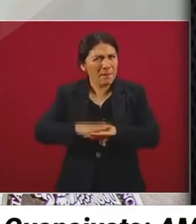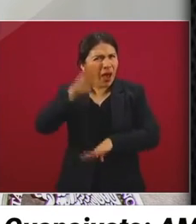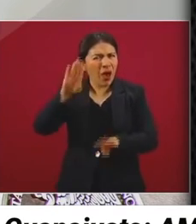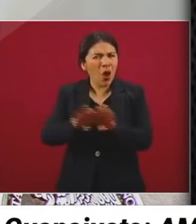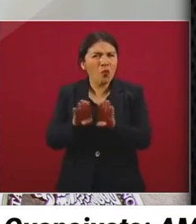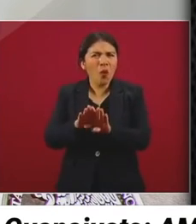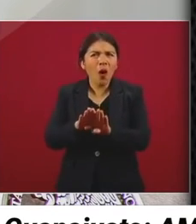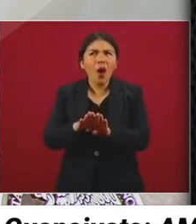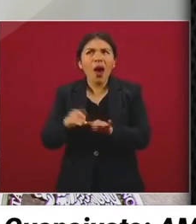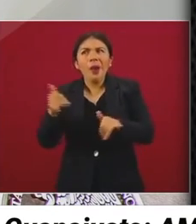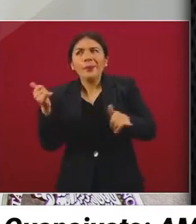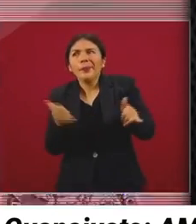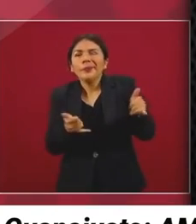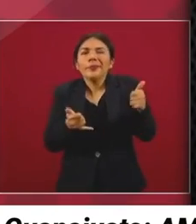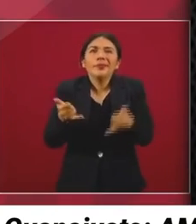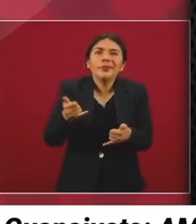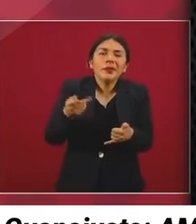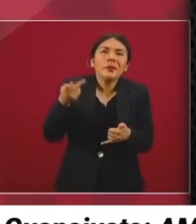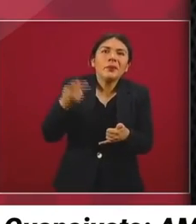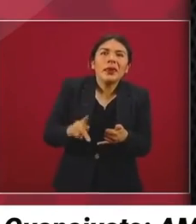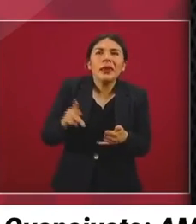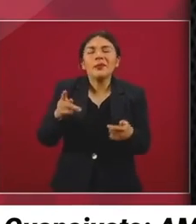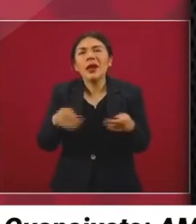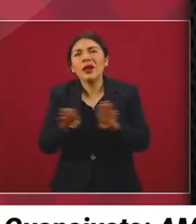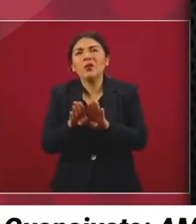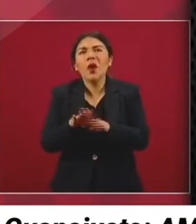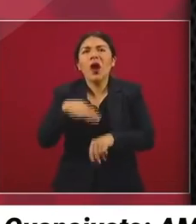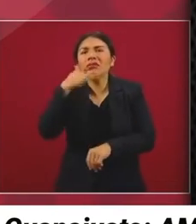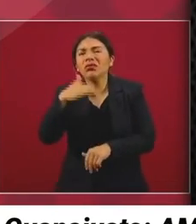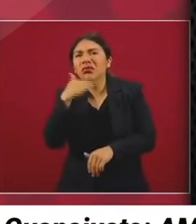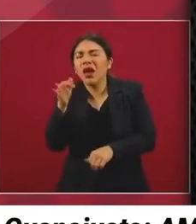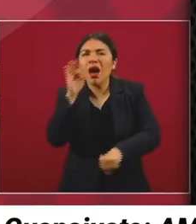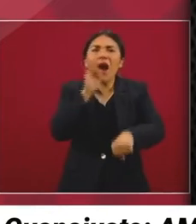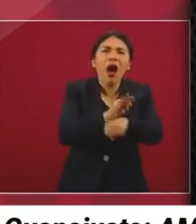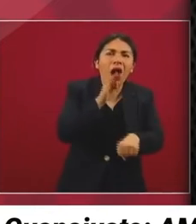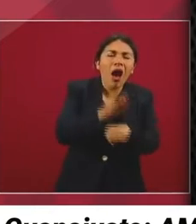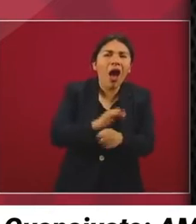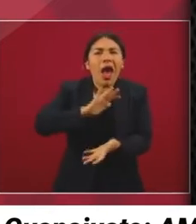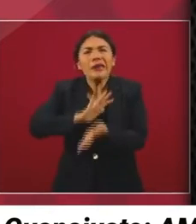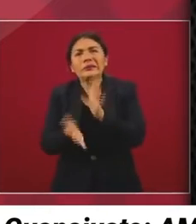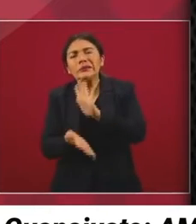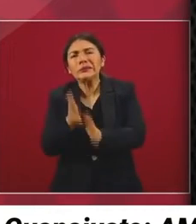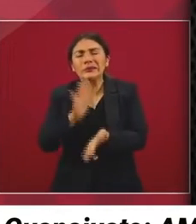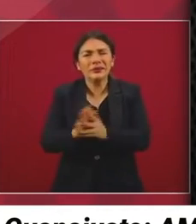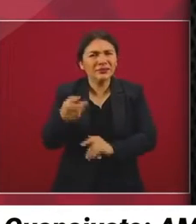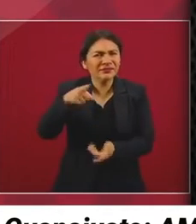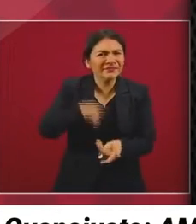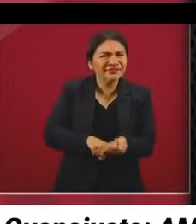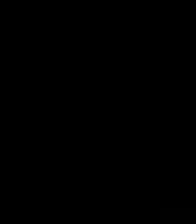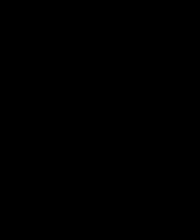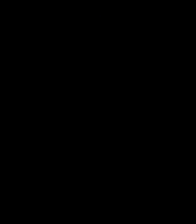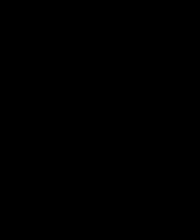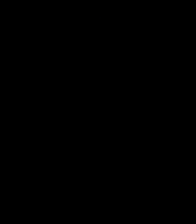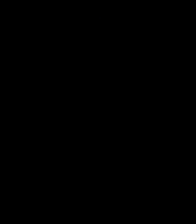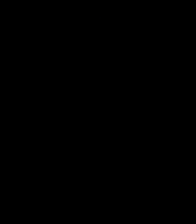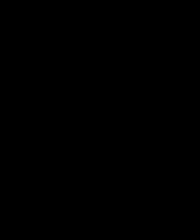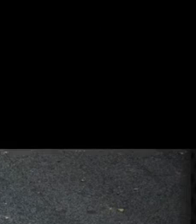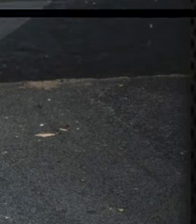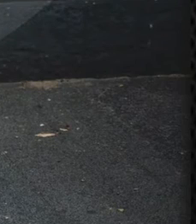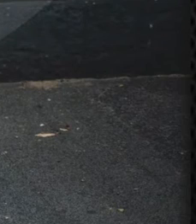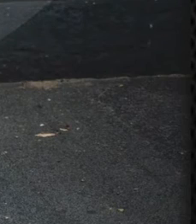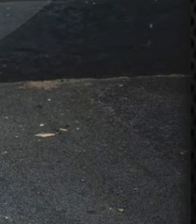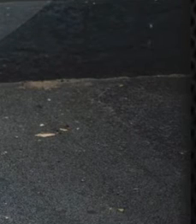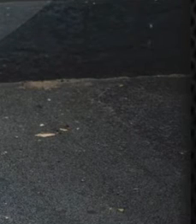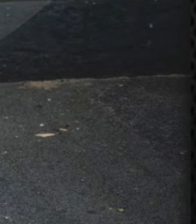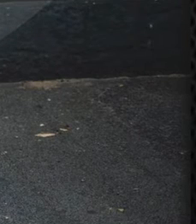con violencia. Además, hizo un llamado a los ciudadanos a portarse bien y no apoyar a grupos delictivos.